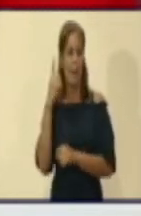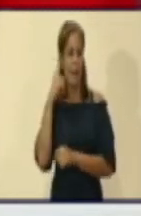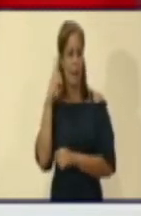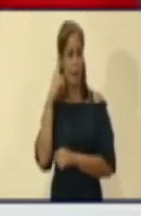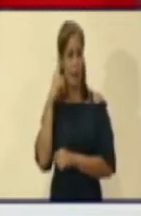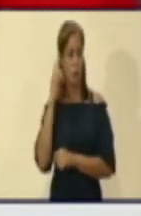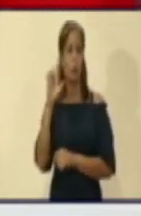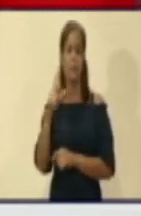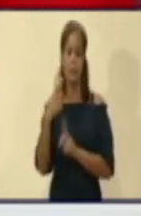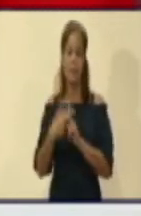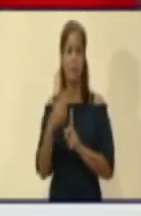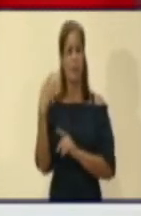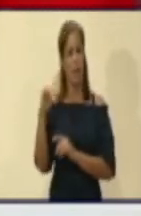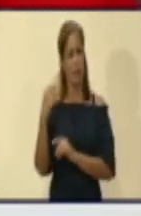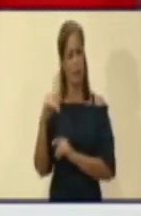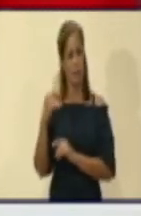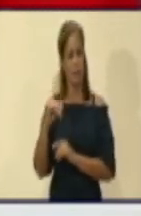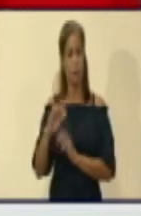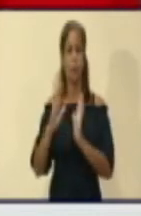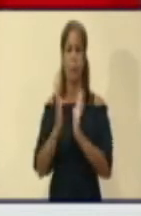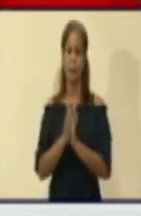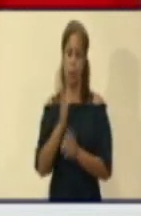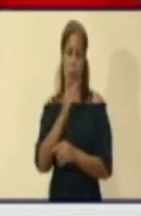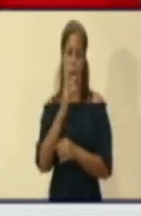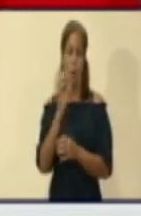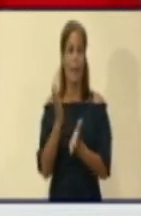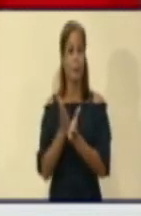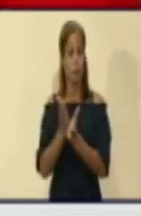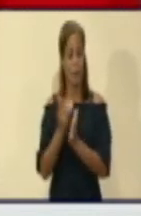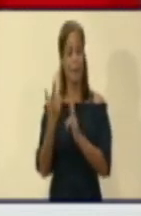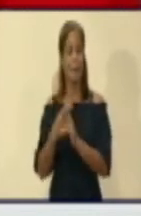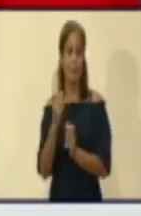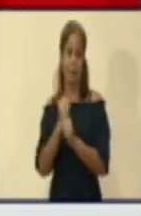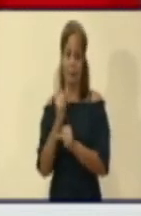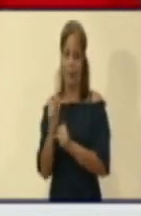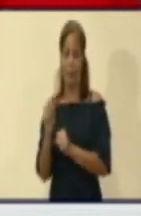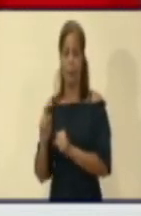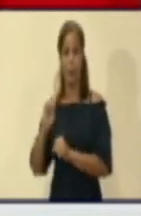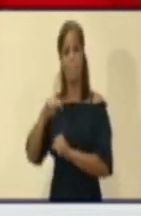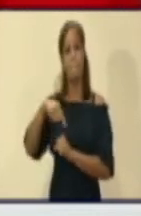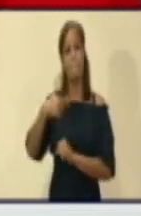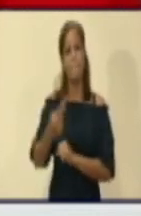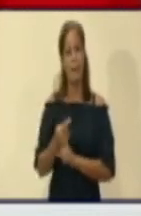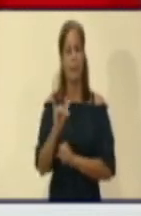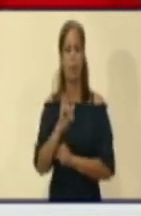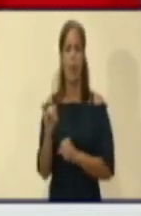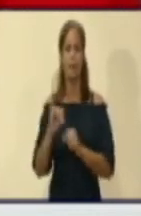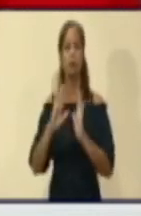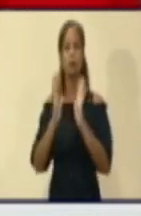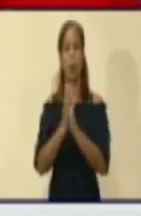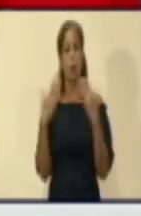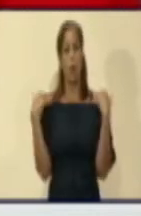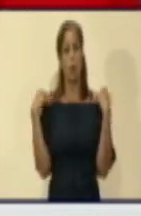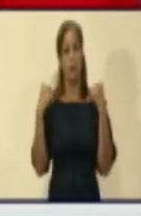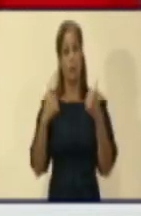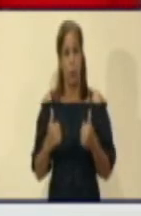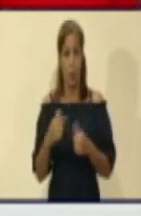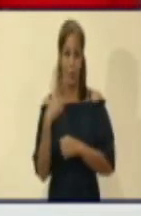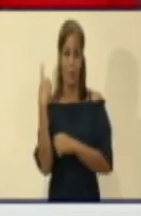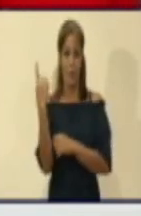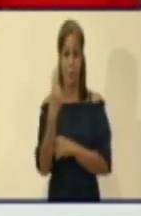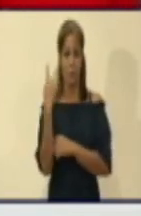para nuestros estudiantes y nuestros trabajadores. Mañana 9 también hay un panel importante de todos los directores nacionales, por lo tanto convocamos